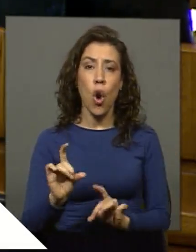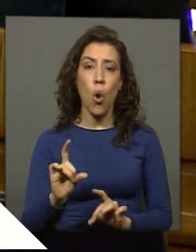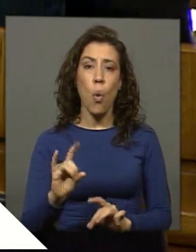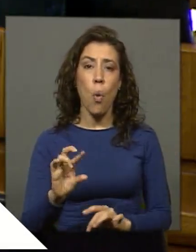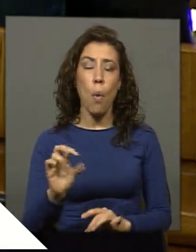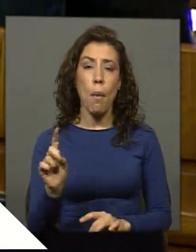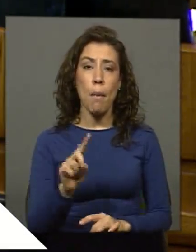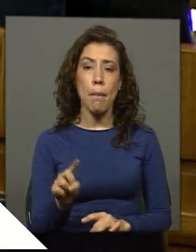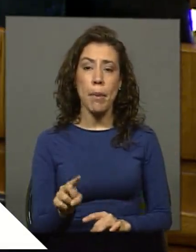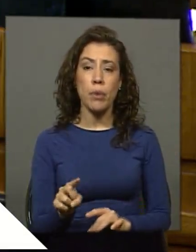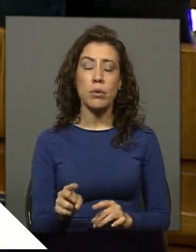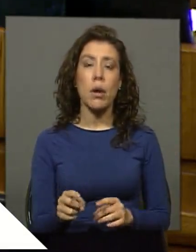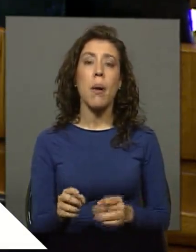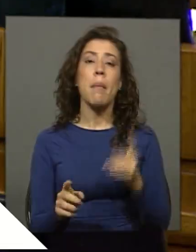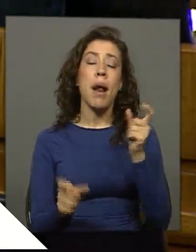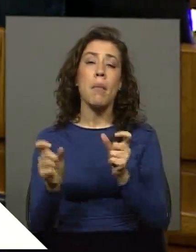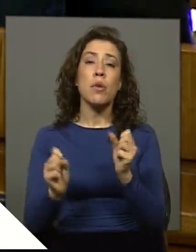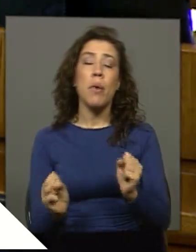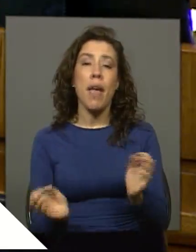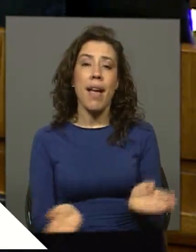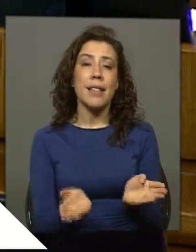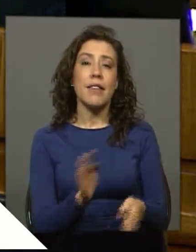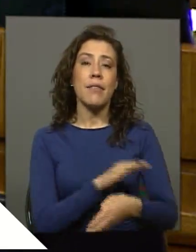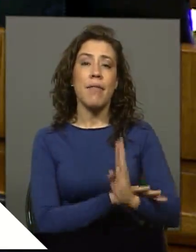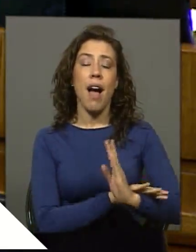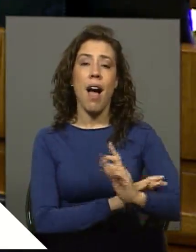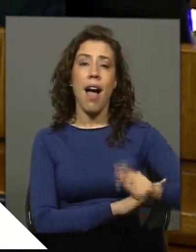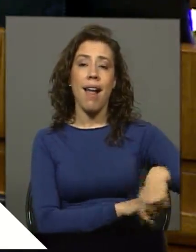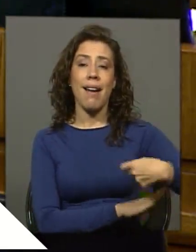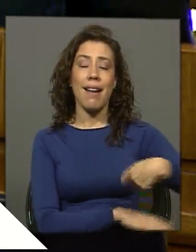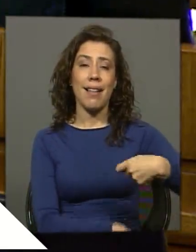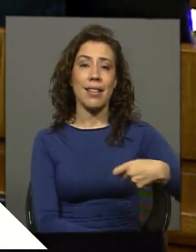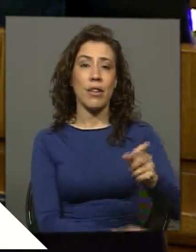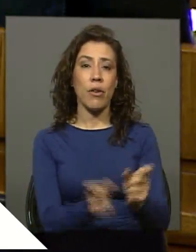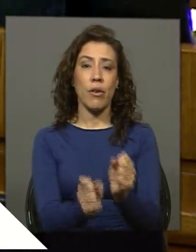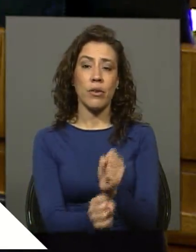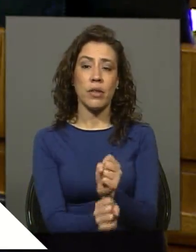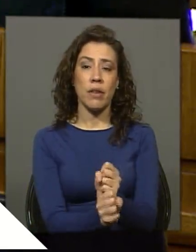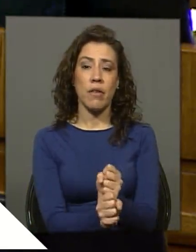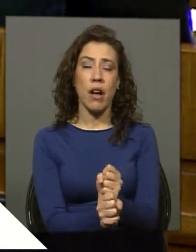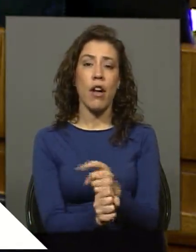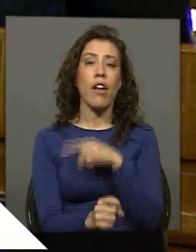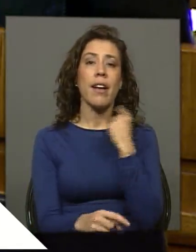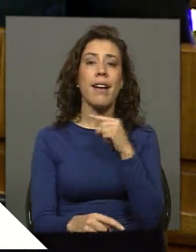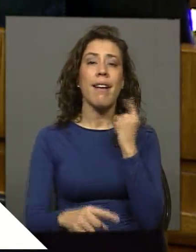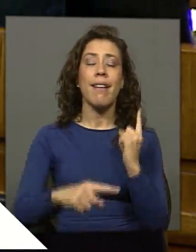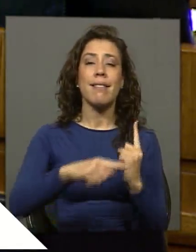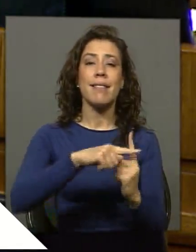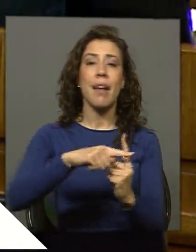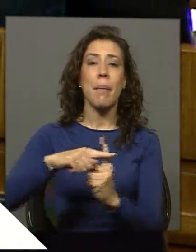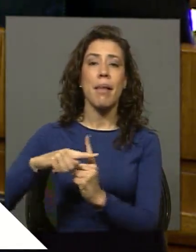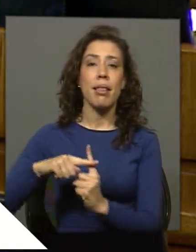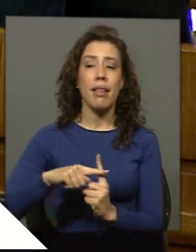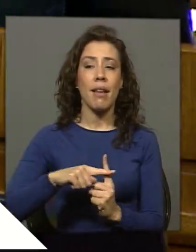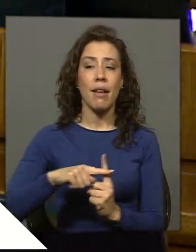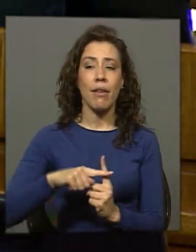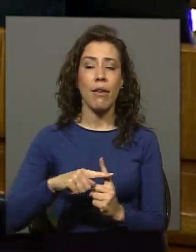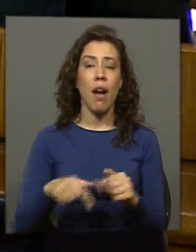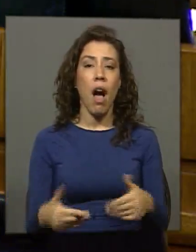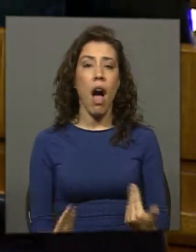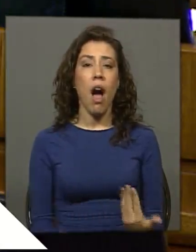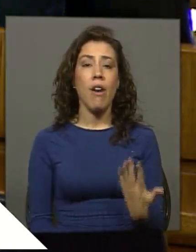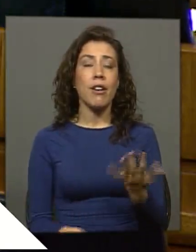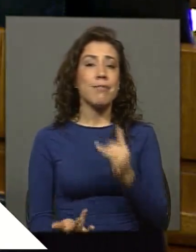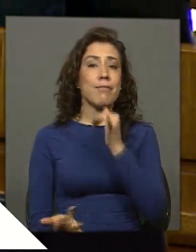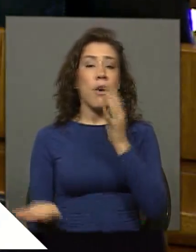generar incentivos de retiro a estos trabajadores de los cementerios que hoy día lamentablemente quedan